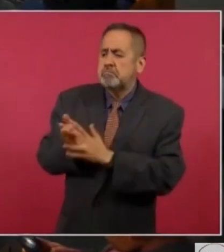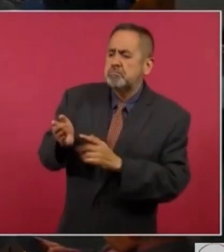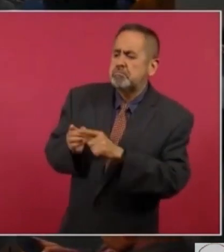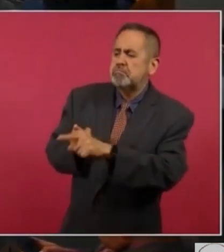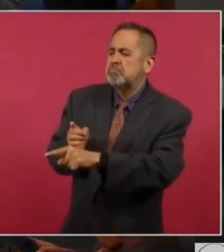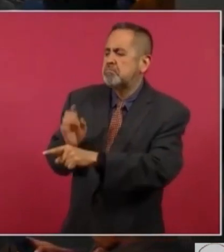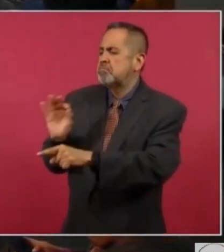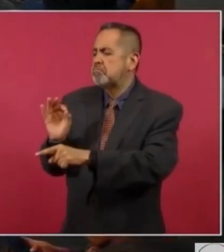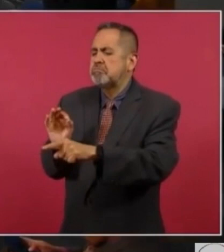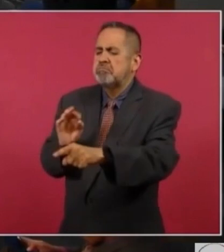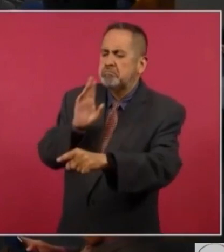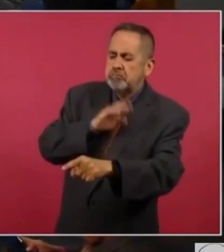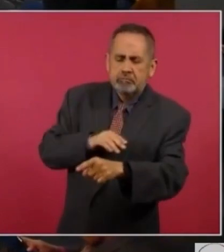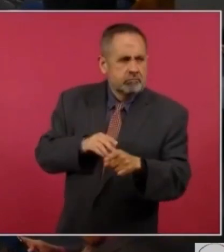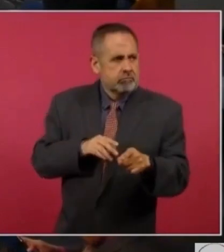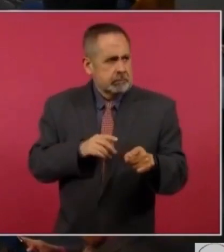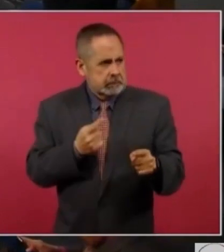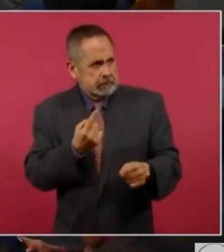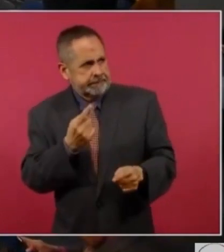Pero entonces